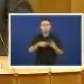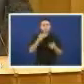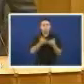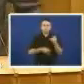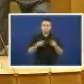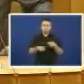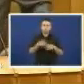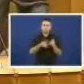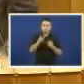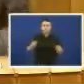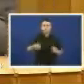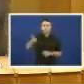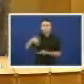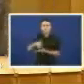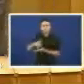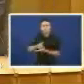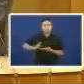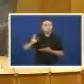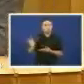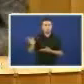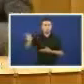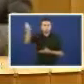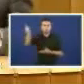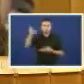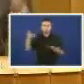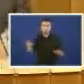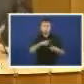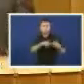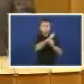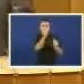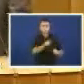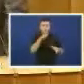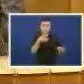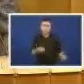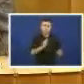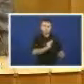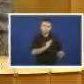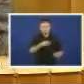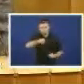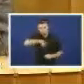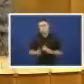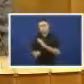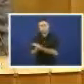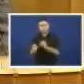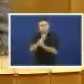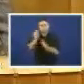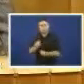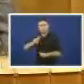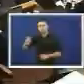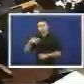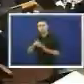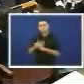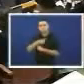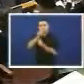pagando os máis débiles e contra ese modelo nos propomos e executamos outro o da economía con raíces na